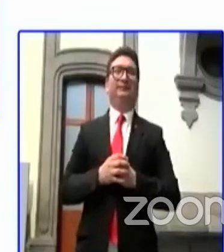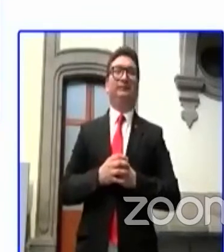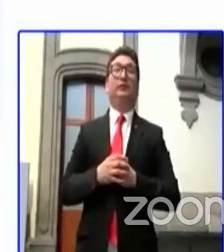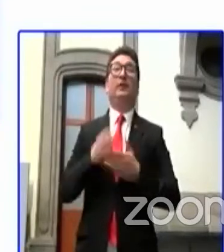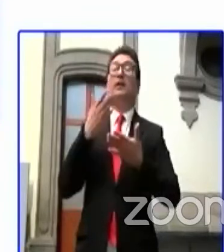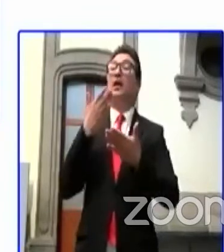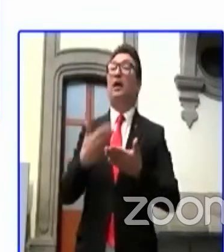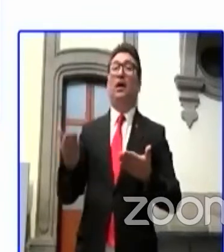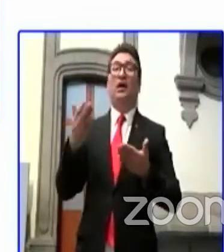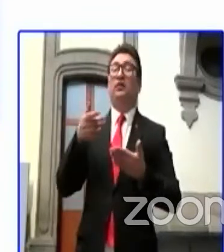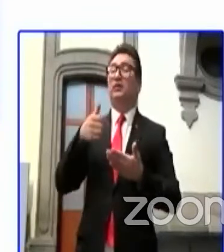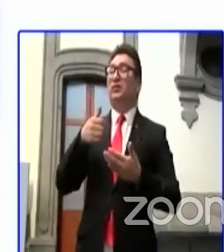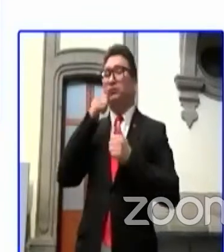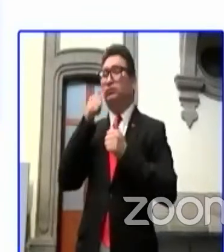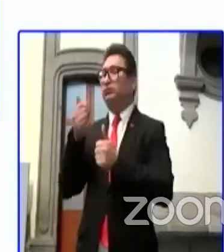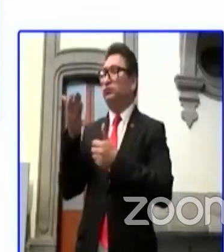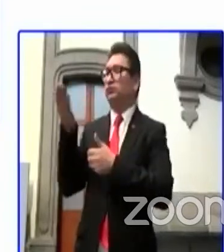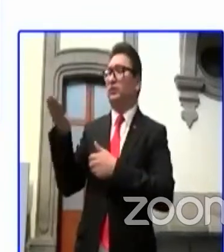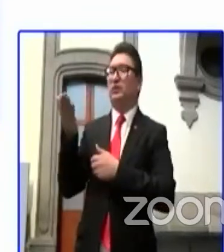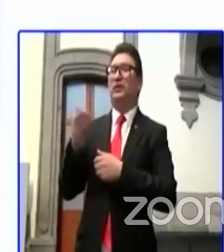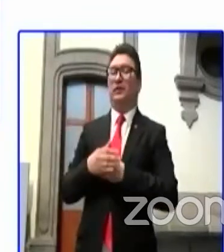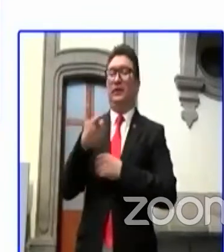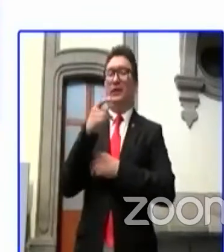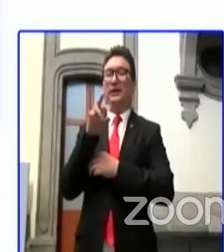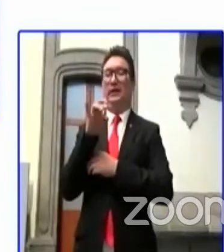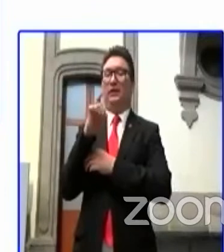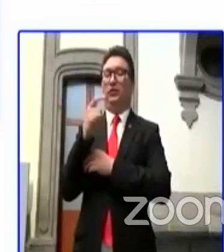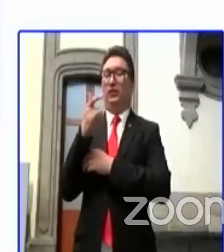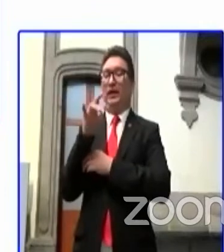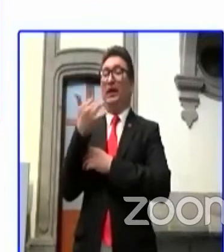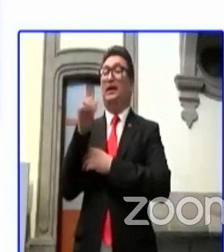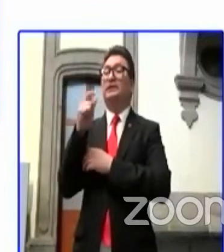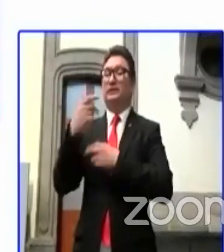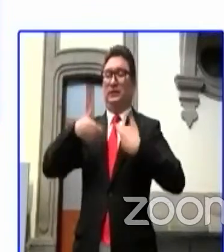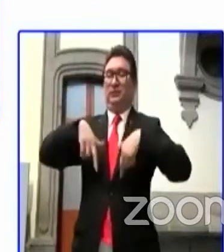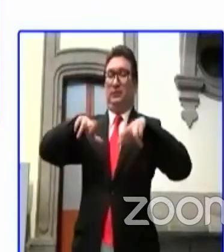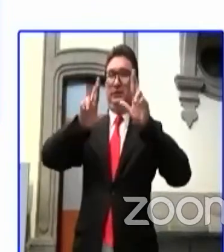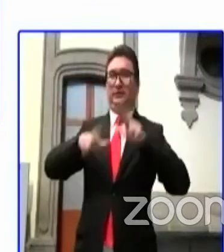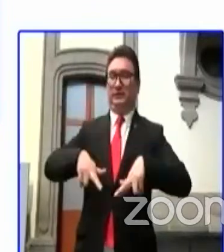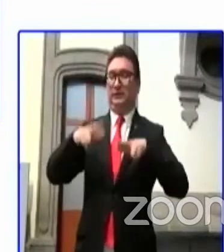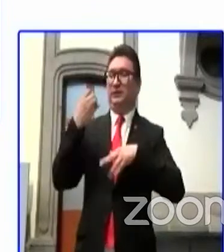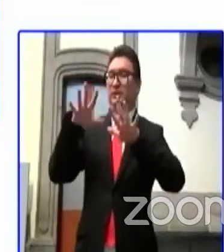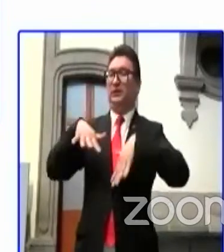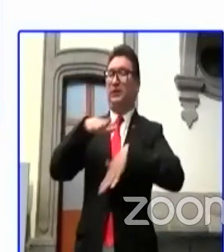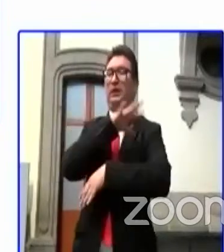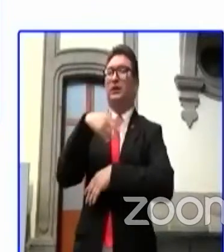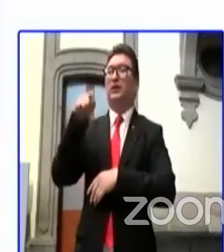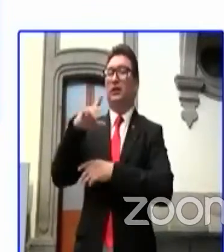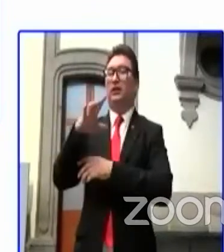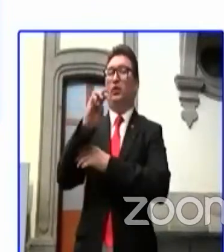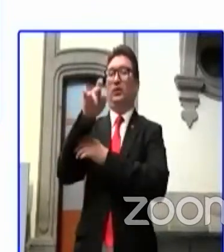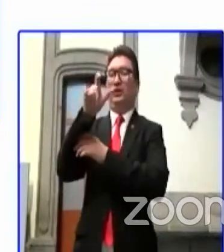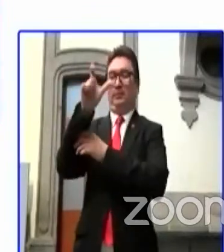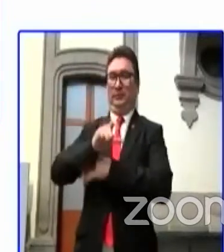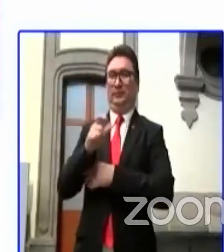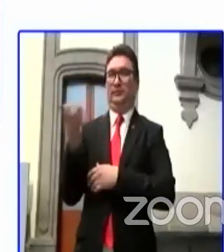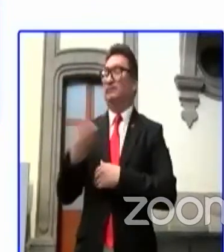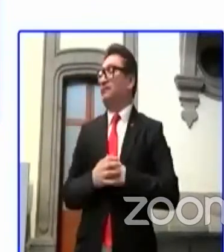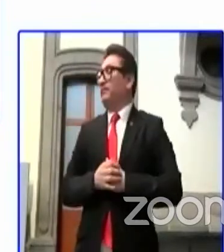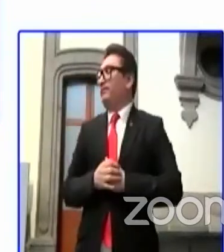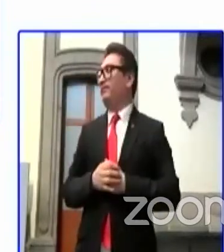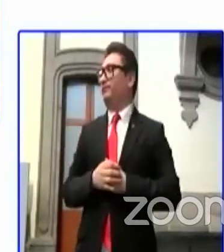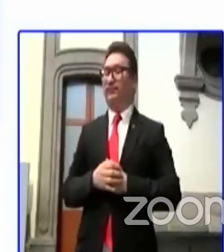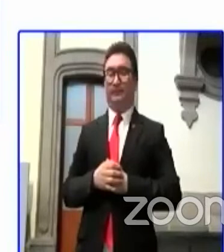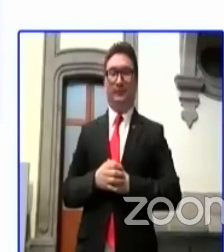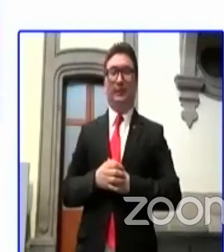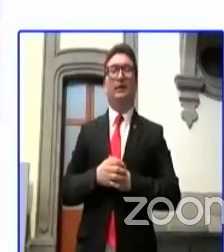Enseguida tenemos la intervención de Gerardo Gaya, representante de la Asamblea General de Coamex.